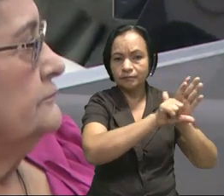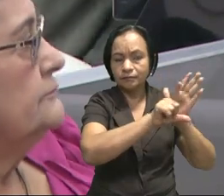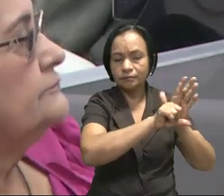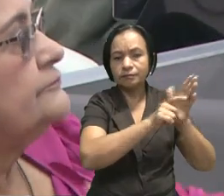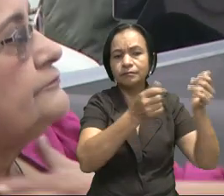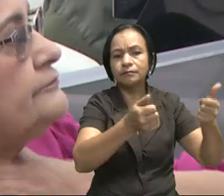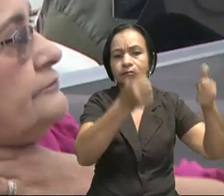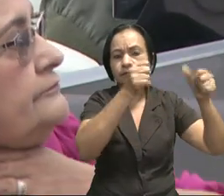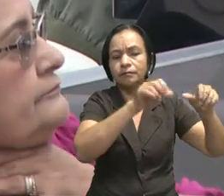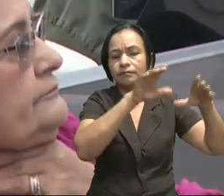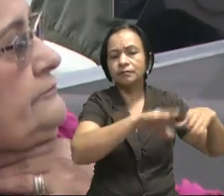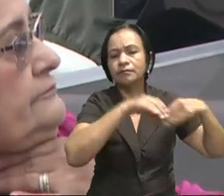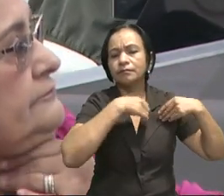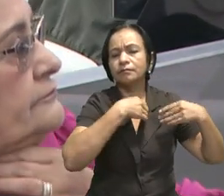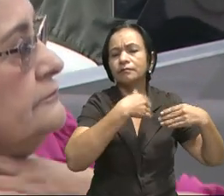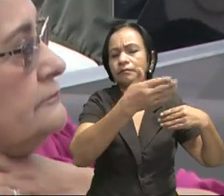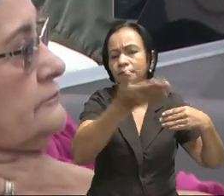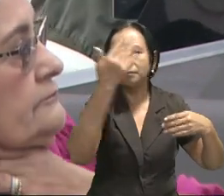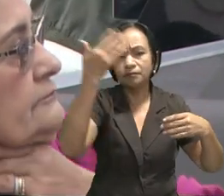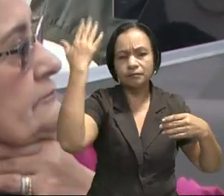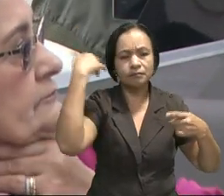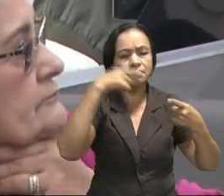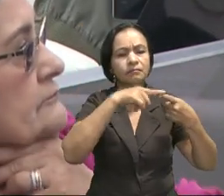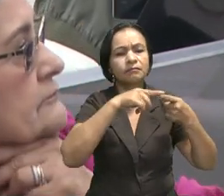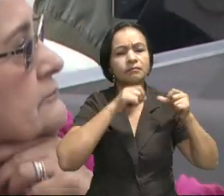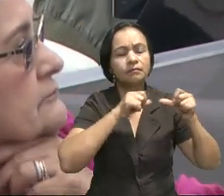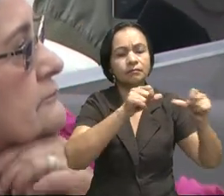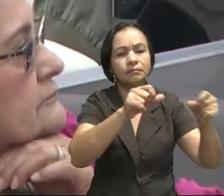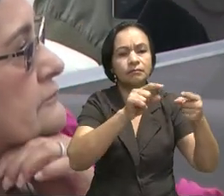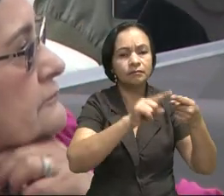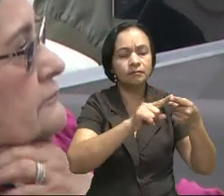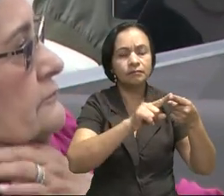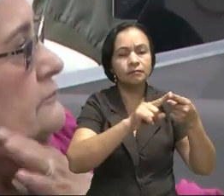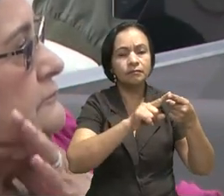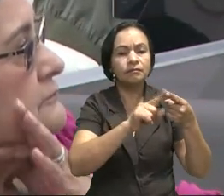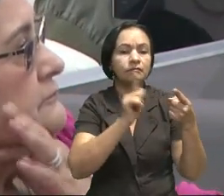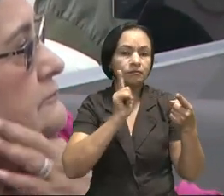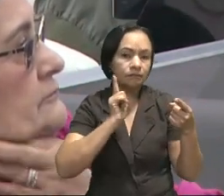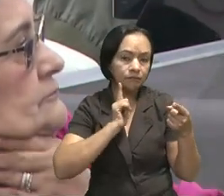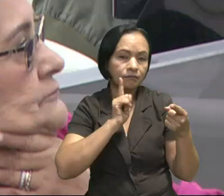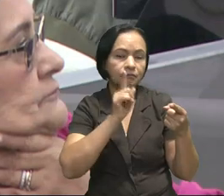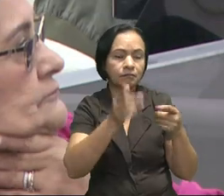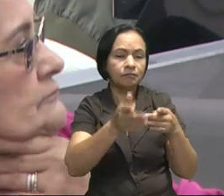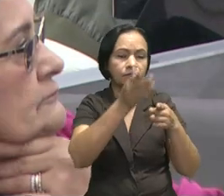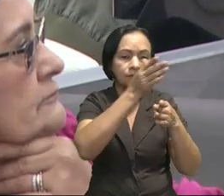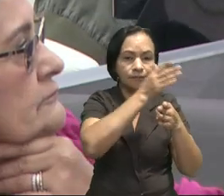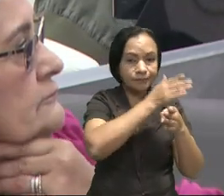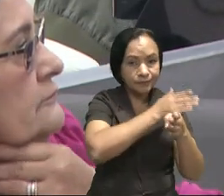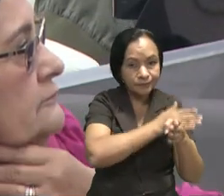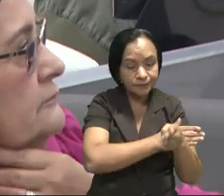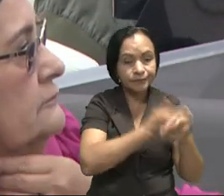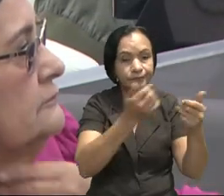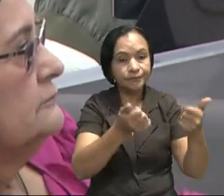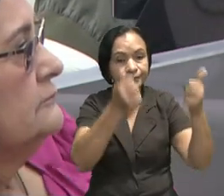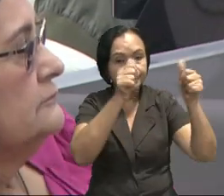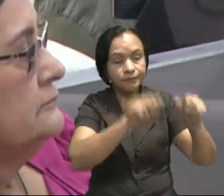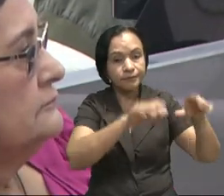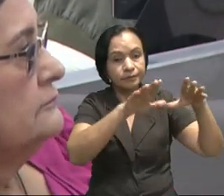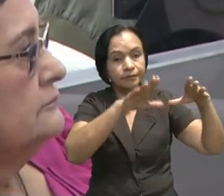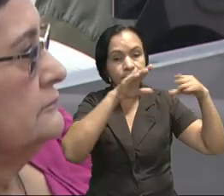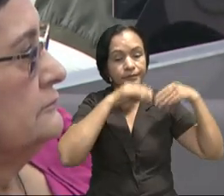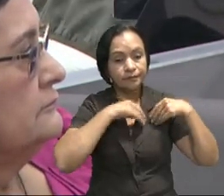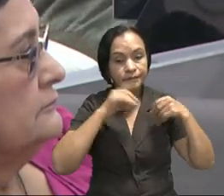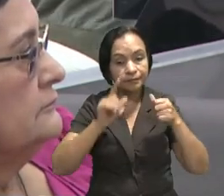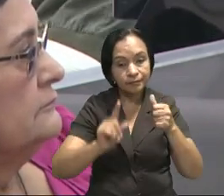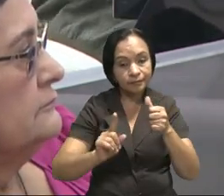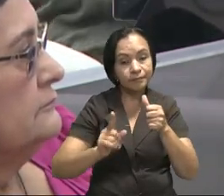fue aprobada y está en vigencia incluso desde mucho antes que se aprobara la